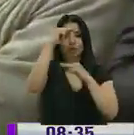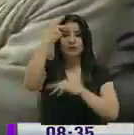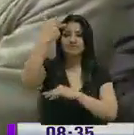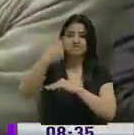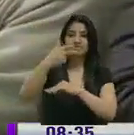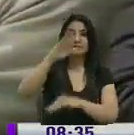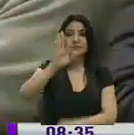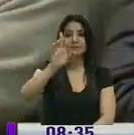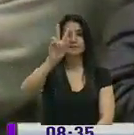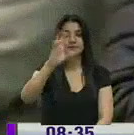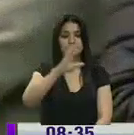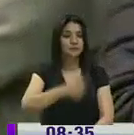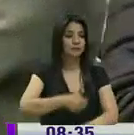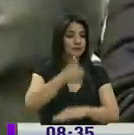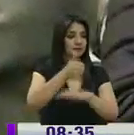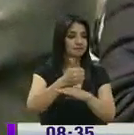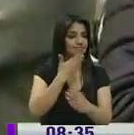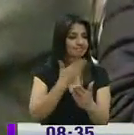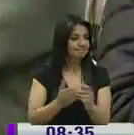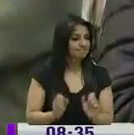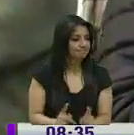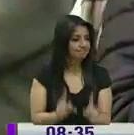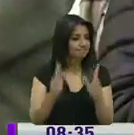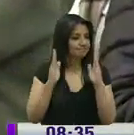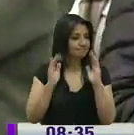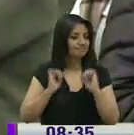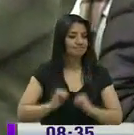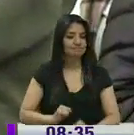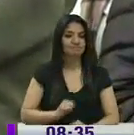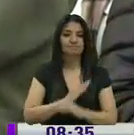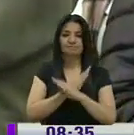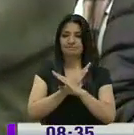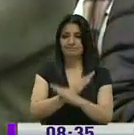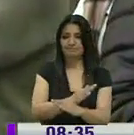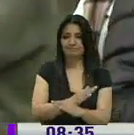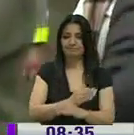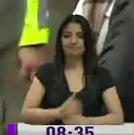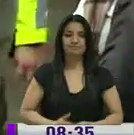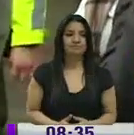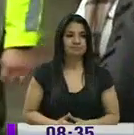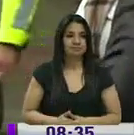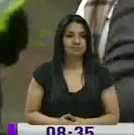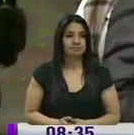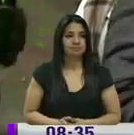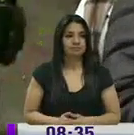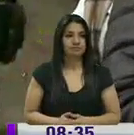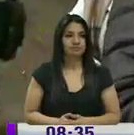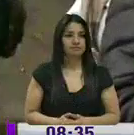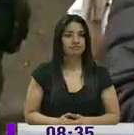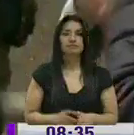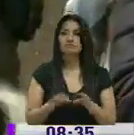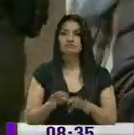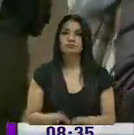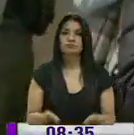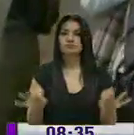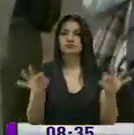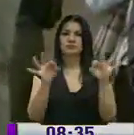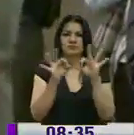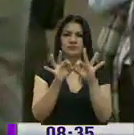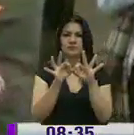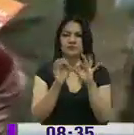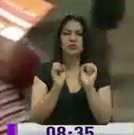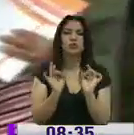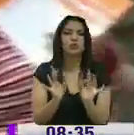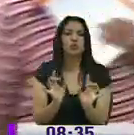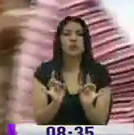acá las autoridades que nos han dado la oportunidad digo yo de defendernos contra la delincuencia esto es un mecanismo muy bueno y esto somos afortunados